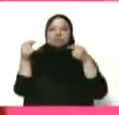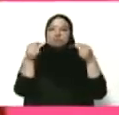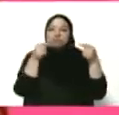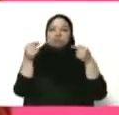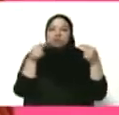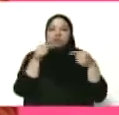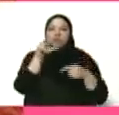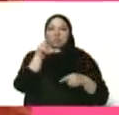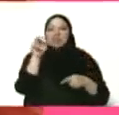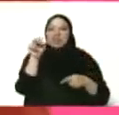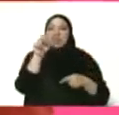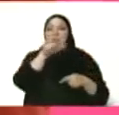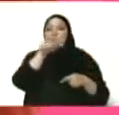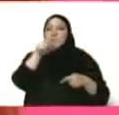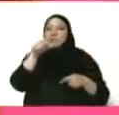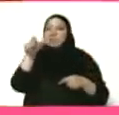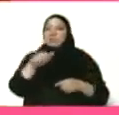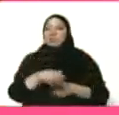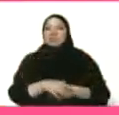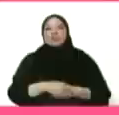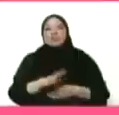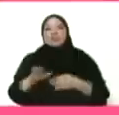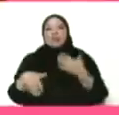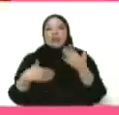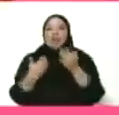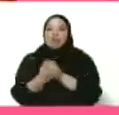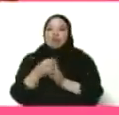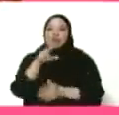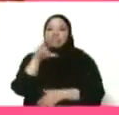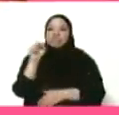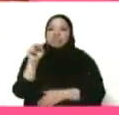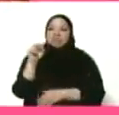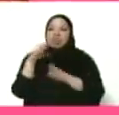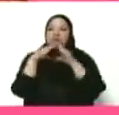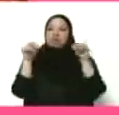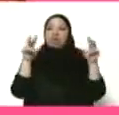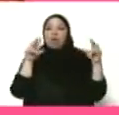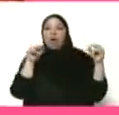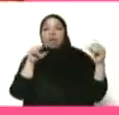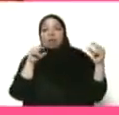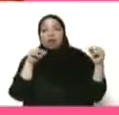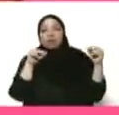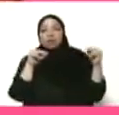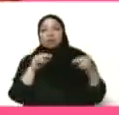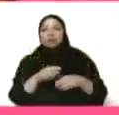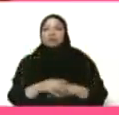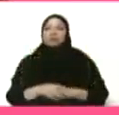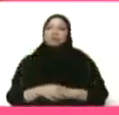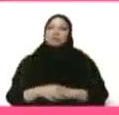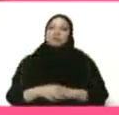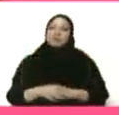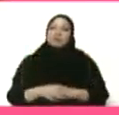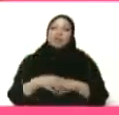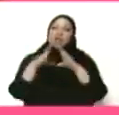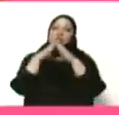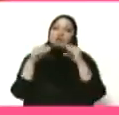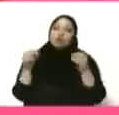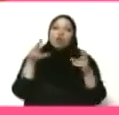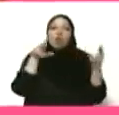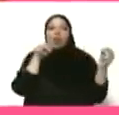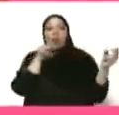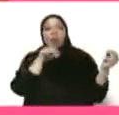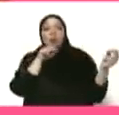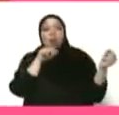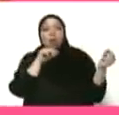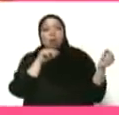hasta 30, ¿verdad? Hasta 30. Todos hablan. Y todas hablan.